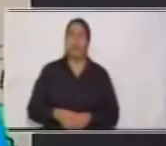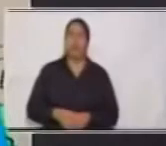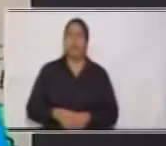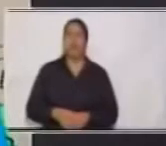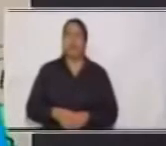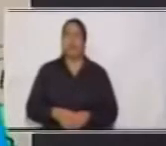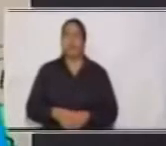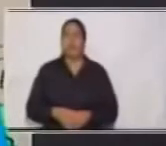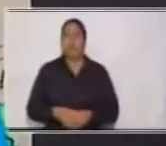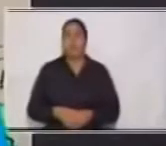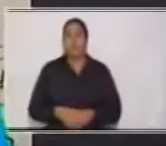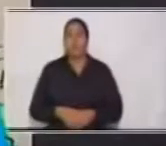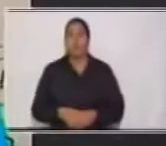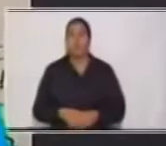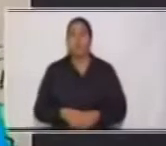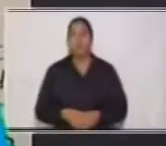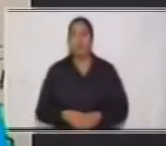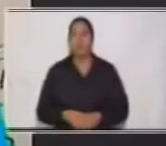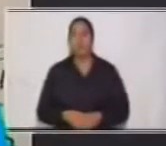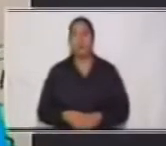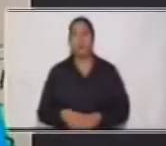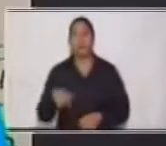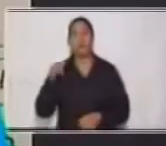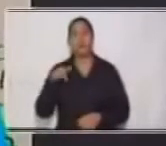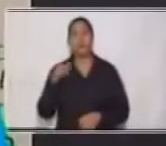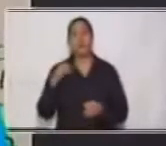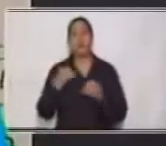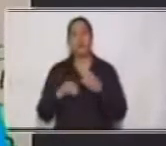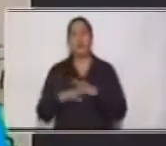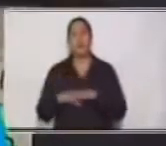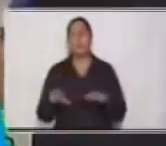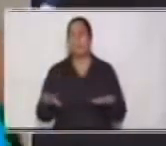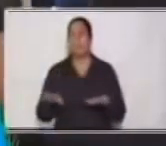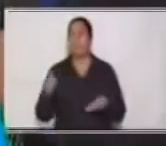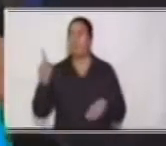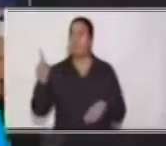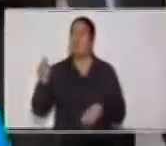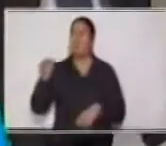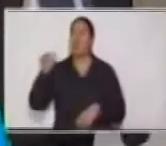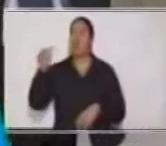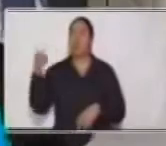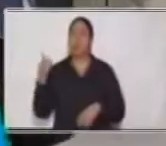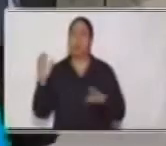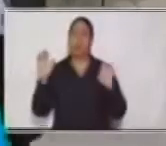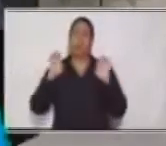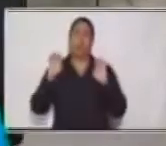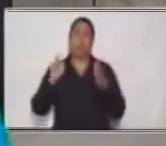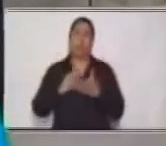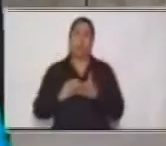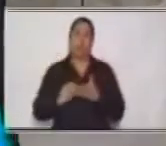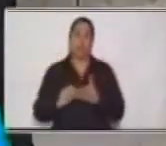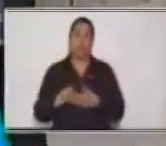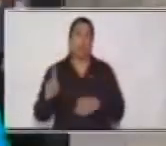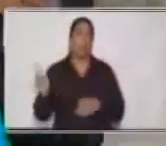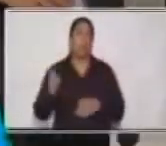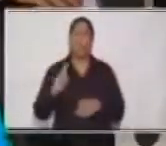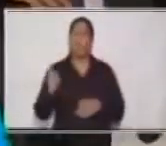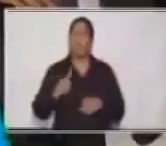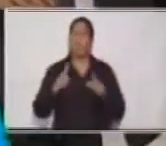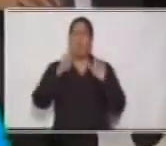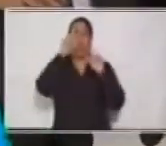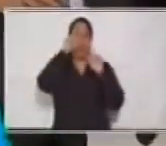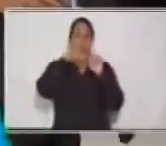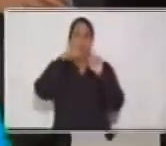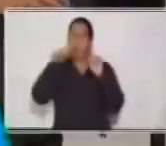Ok. Vamos a ir concluyendo ya con algún otro tipo de ejercicio, ya no de gráfica, sino que